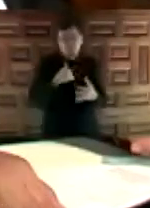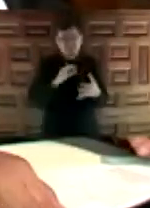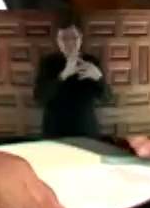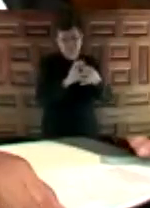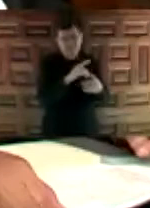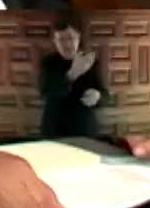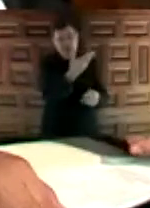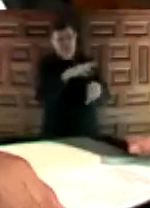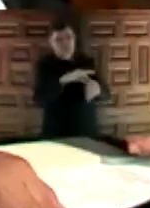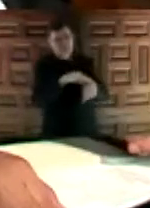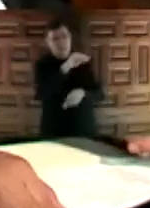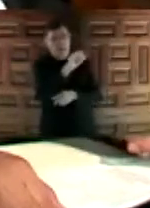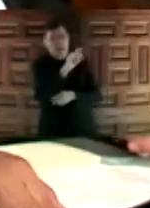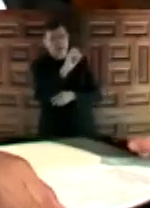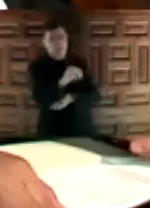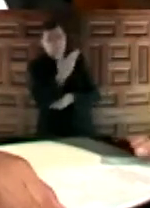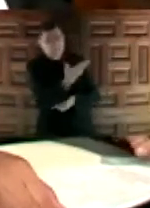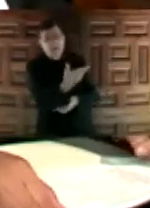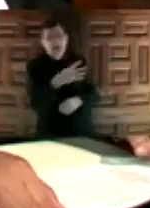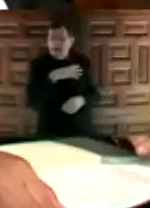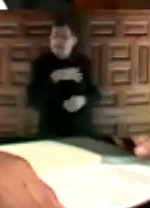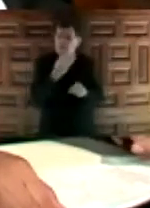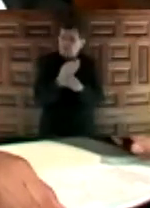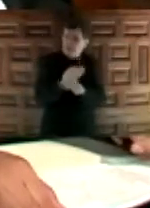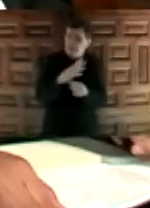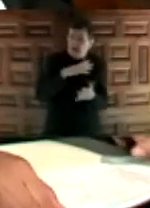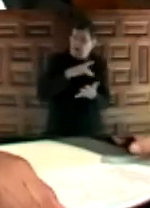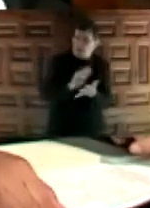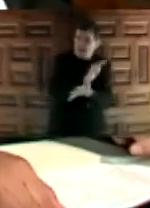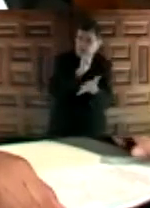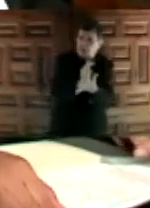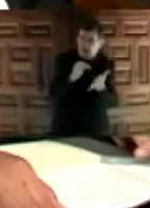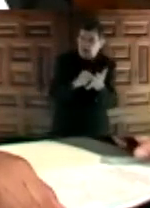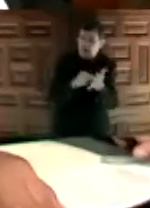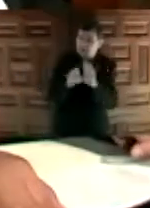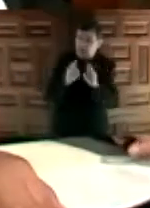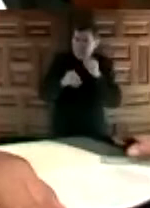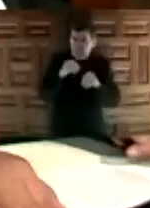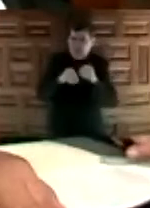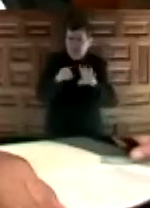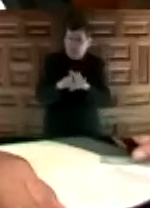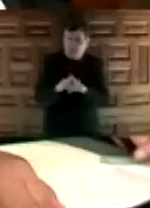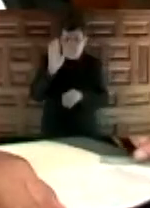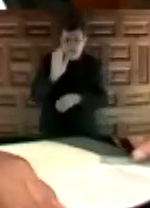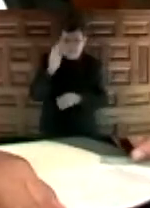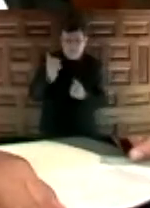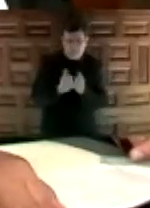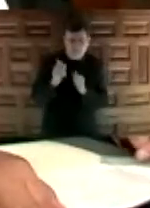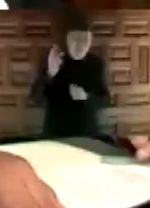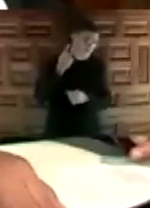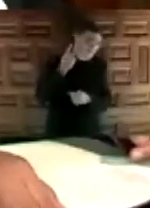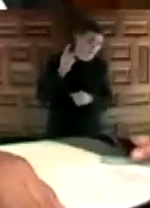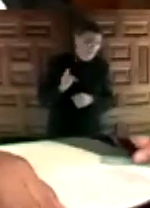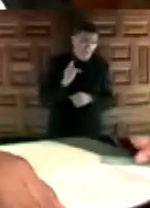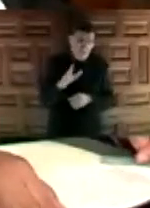con el doctor Melitón en el sentido de que tenemos ahora una ley que se va configurando también como una especie de política